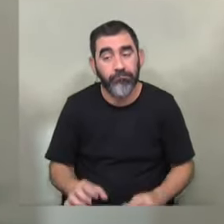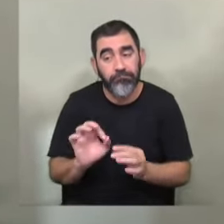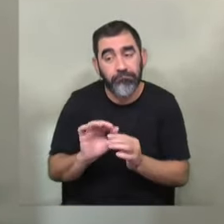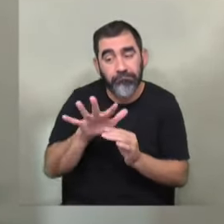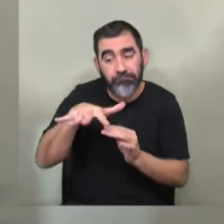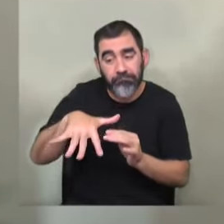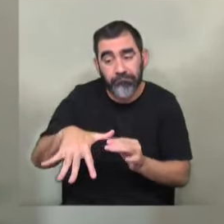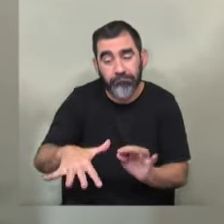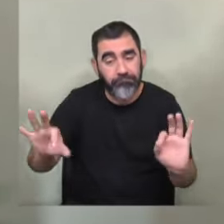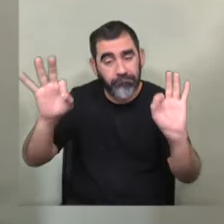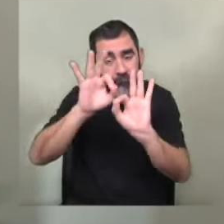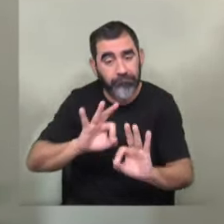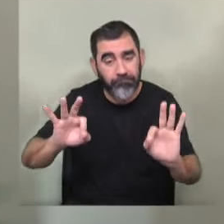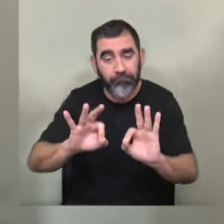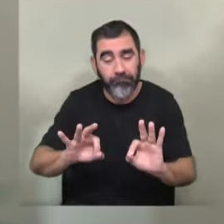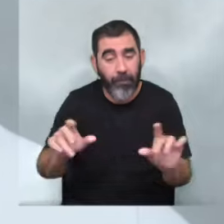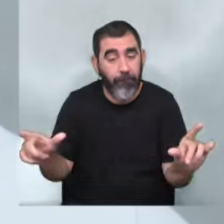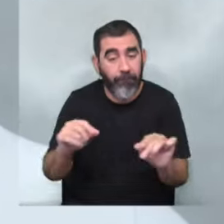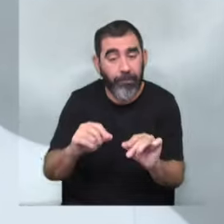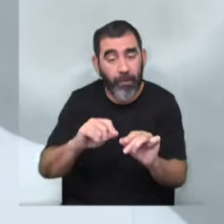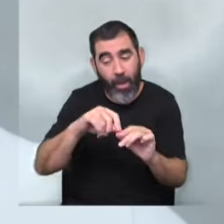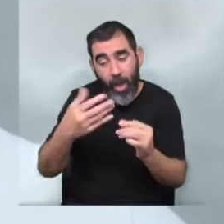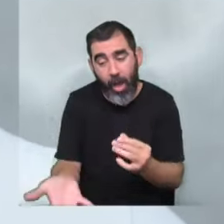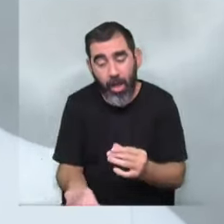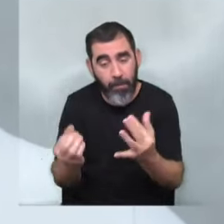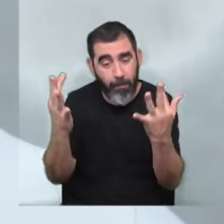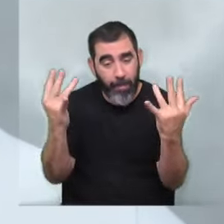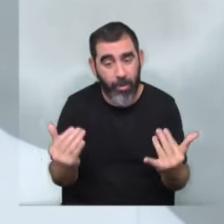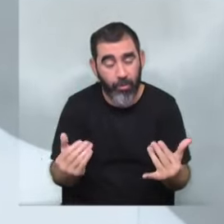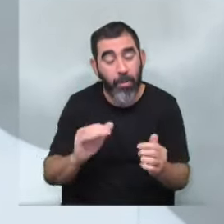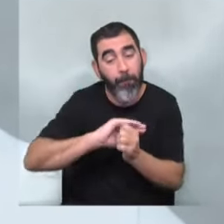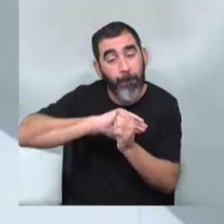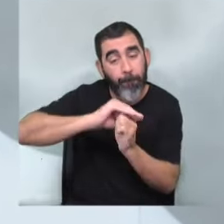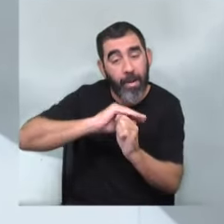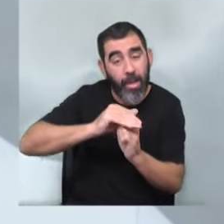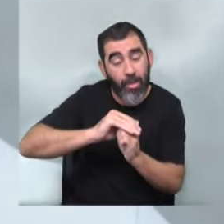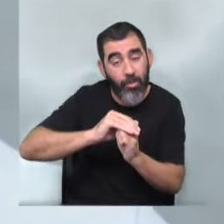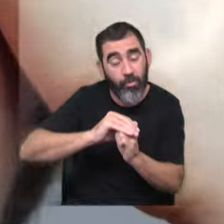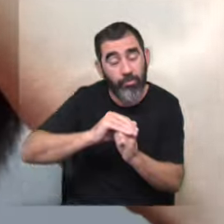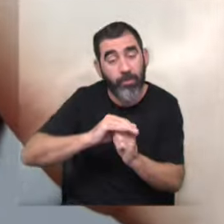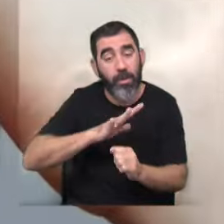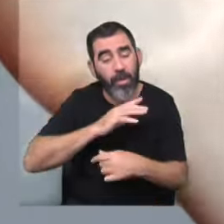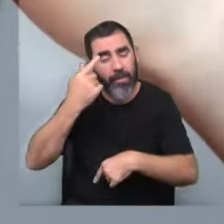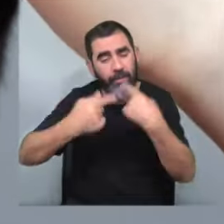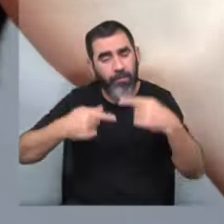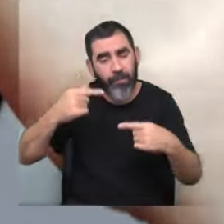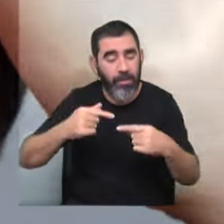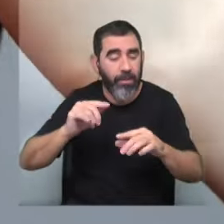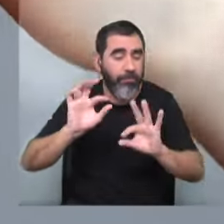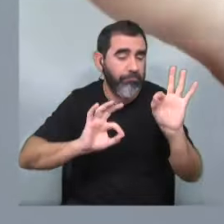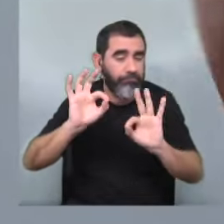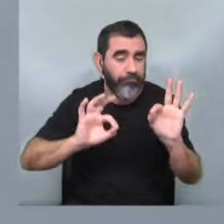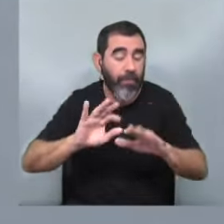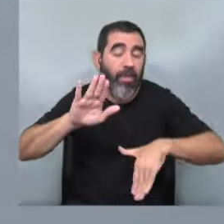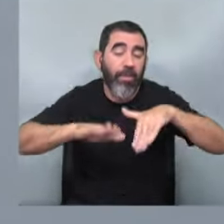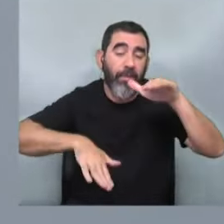no entrar en un nuevo ciclo y por lo tanto el pelo se cae. La alopecia androgenética o la calvicie tiene diferentes grados, ¿tá? Y esto